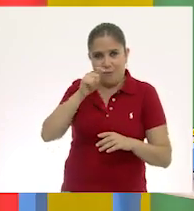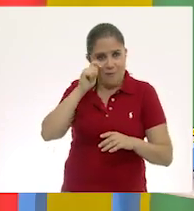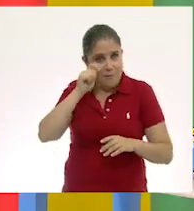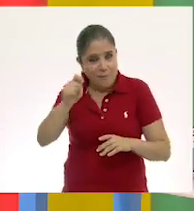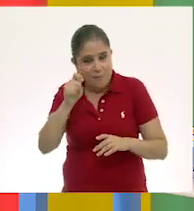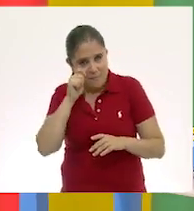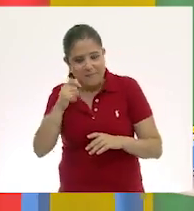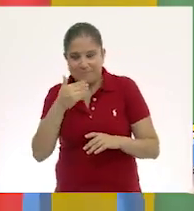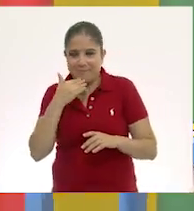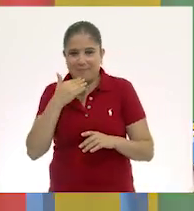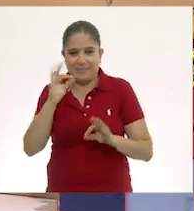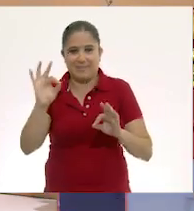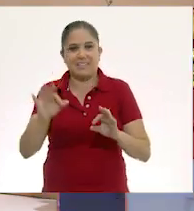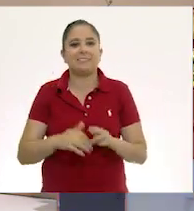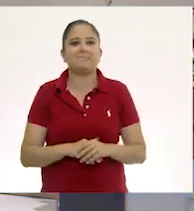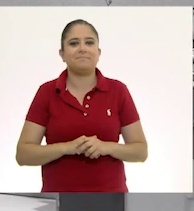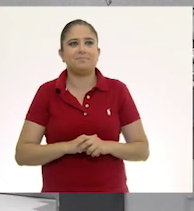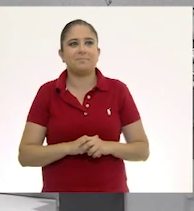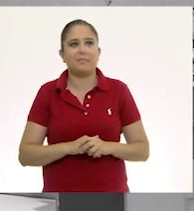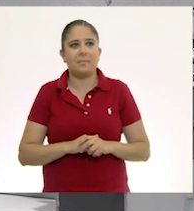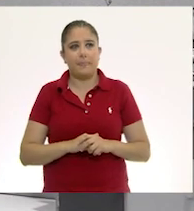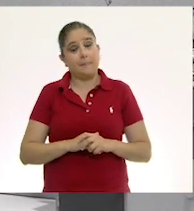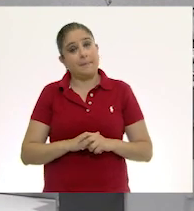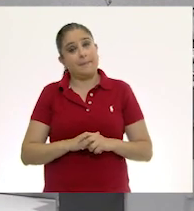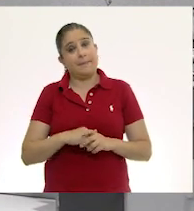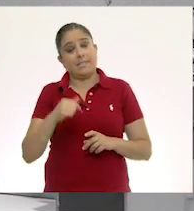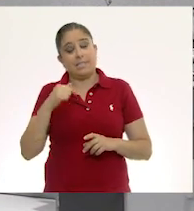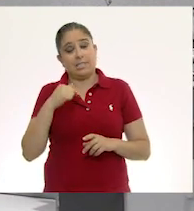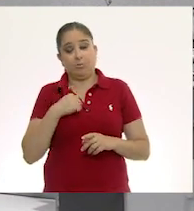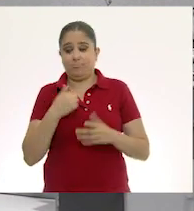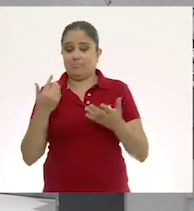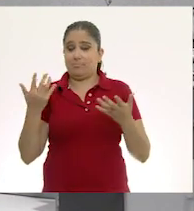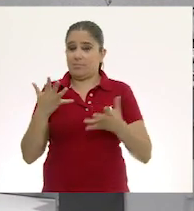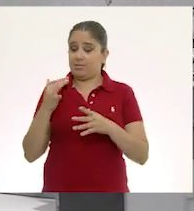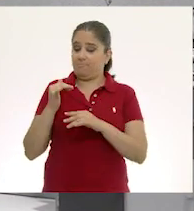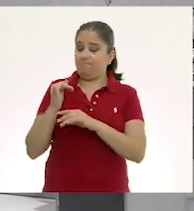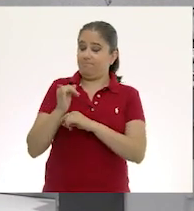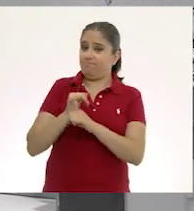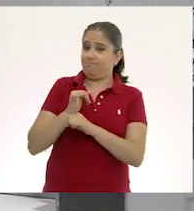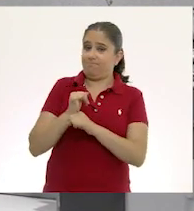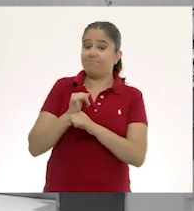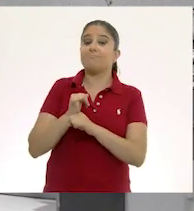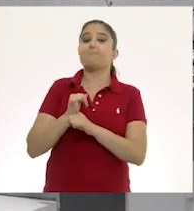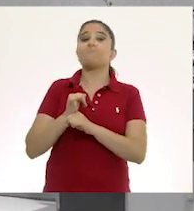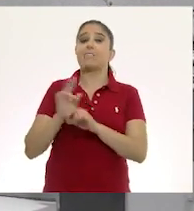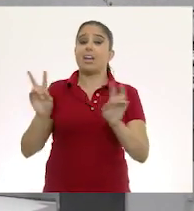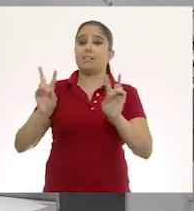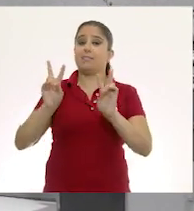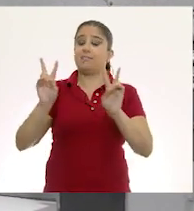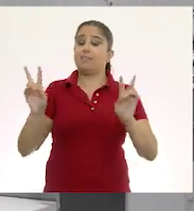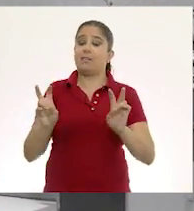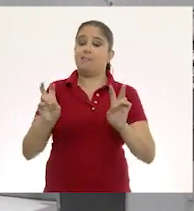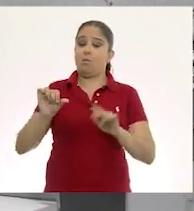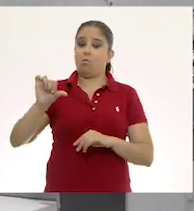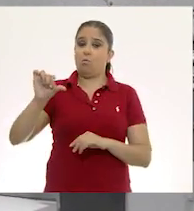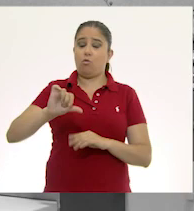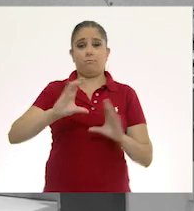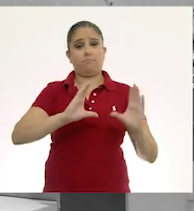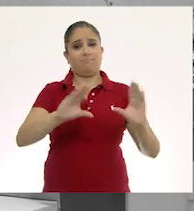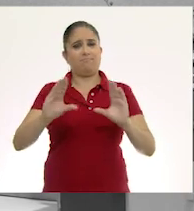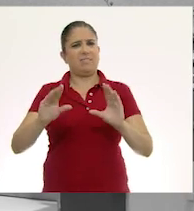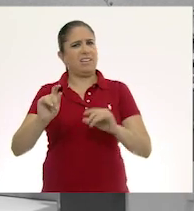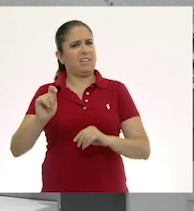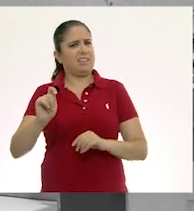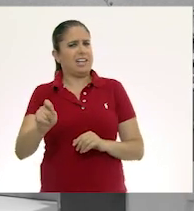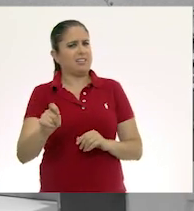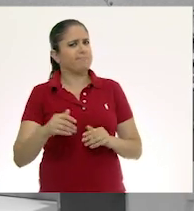tipo brocha. Muy bien. Según nuestras más recientes investigaciones, el tema de la sesión de hoy se trataba